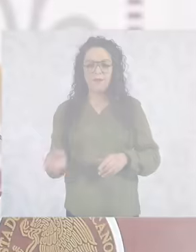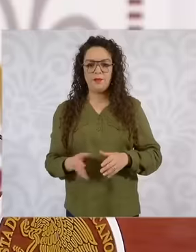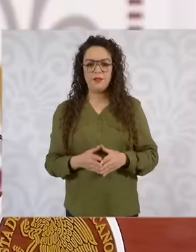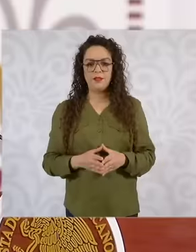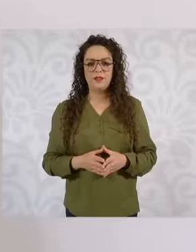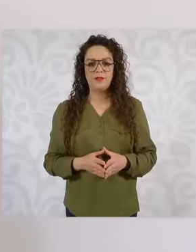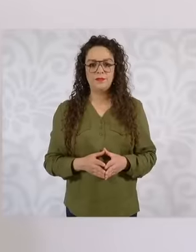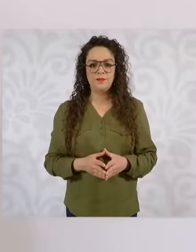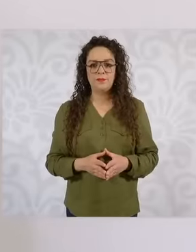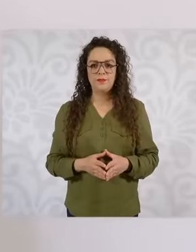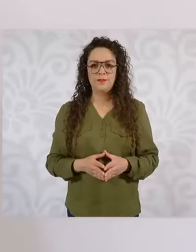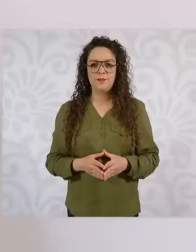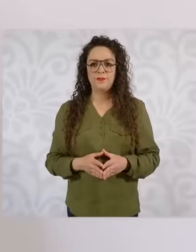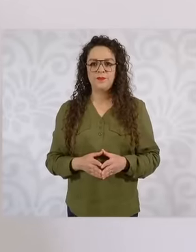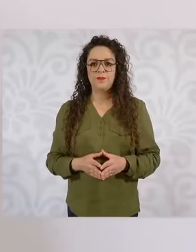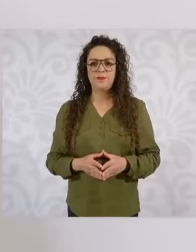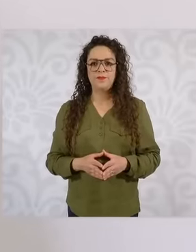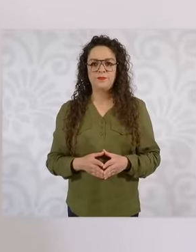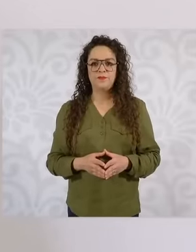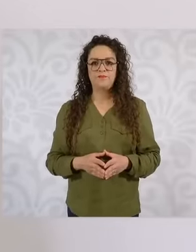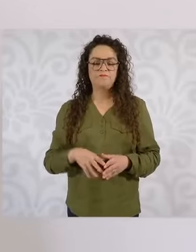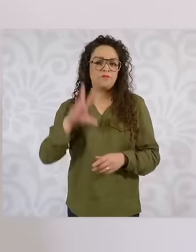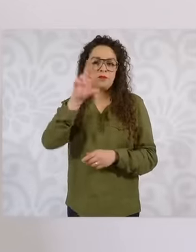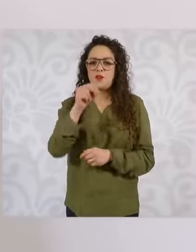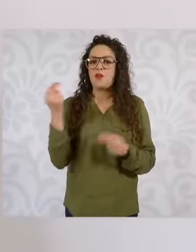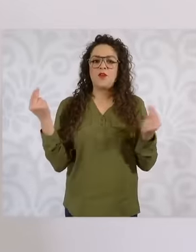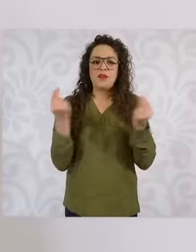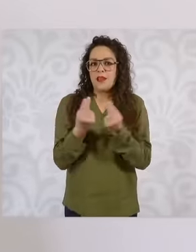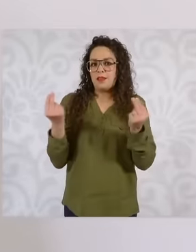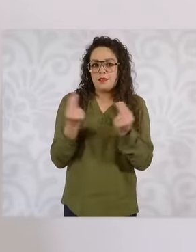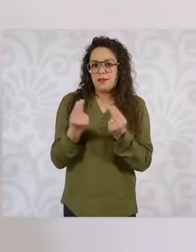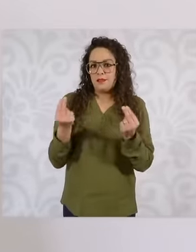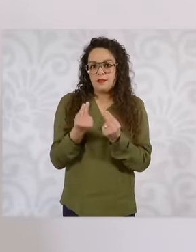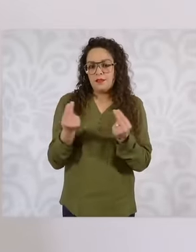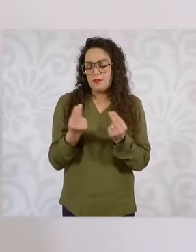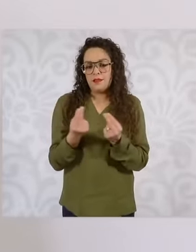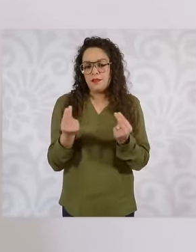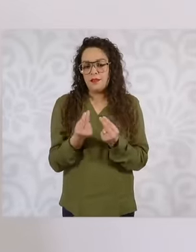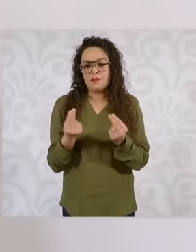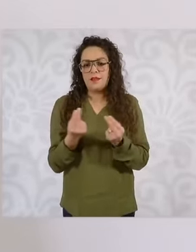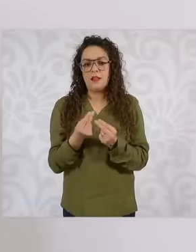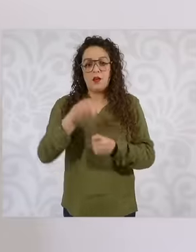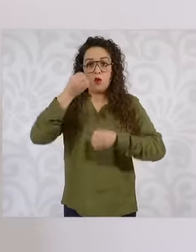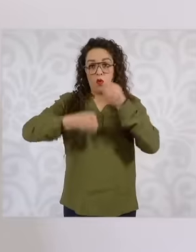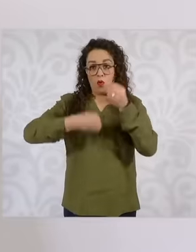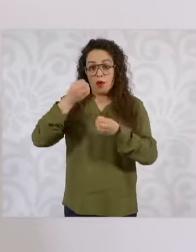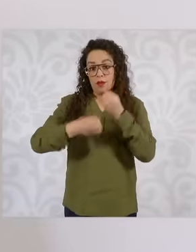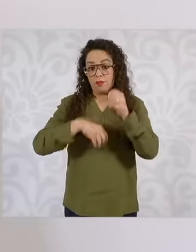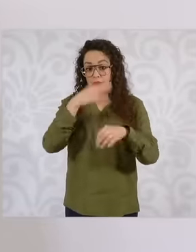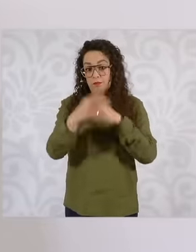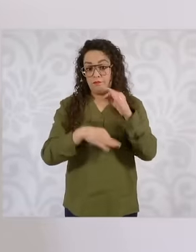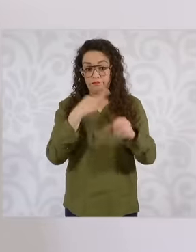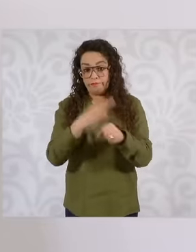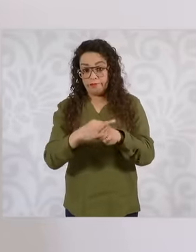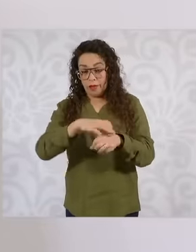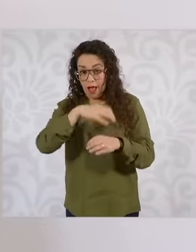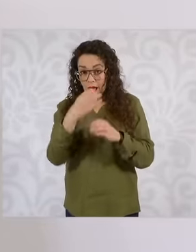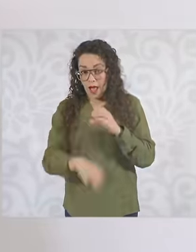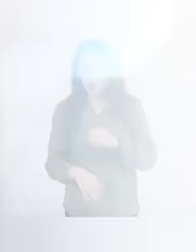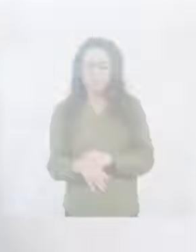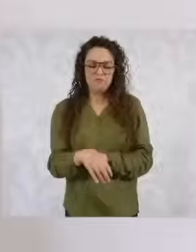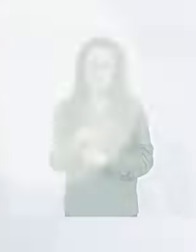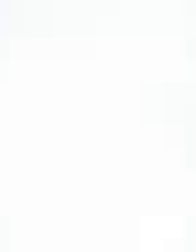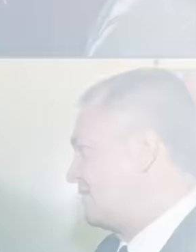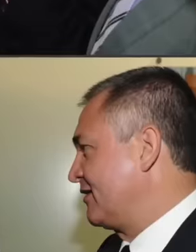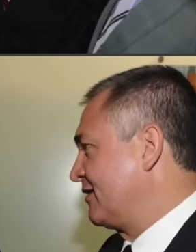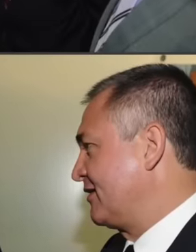La presidenta Claudia Sheinbaum ya dio instrucciones al titular de la Unidad de Inteligencia Financiera para que exhiba el modus operandi